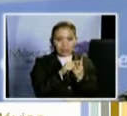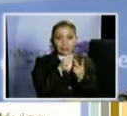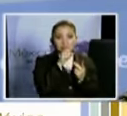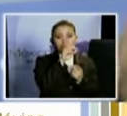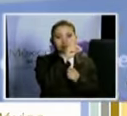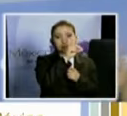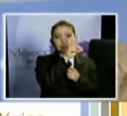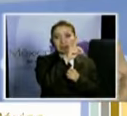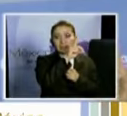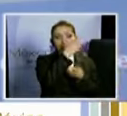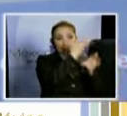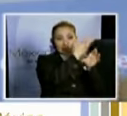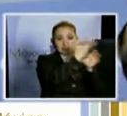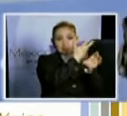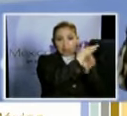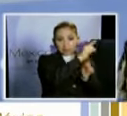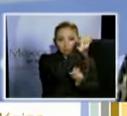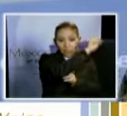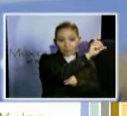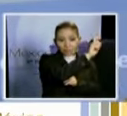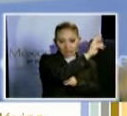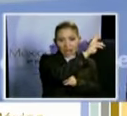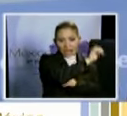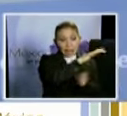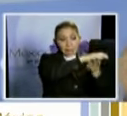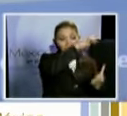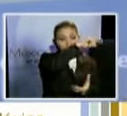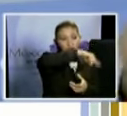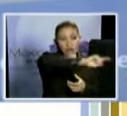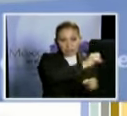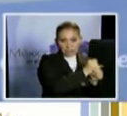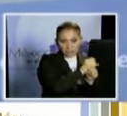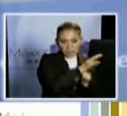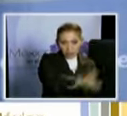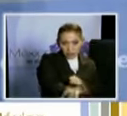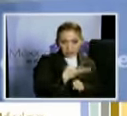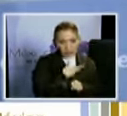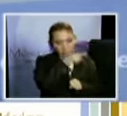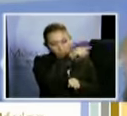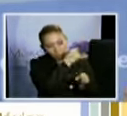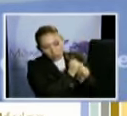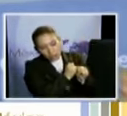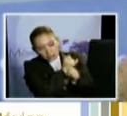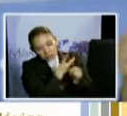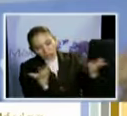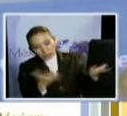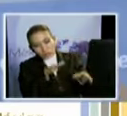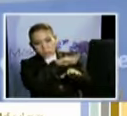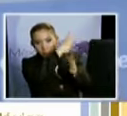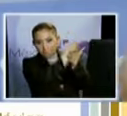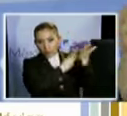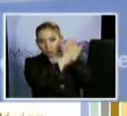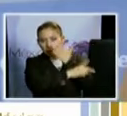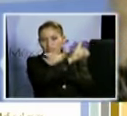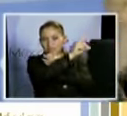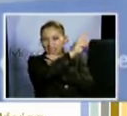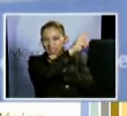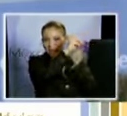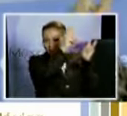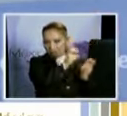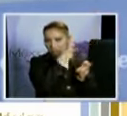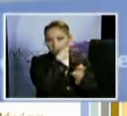DARE en Estados Unidos, la mayoría de la información que se tiene, de la investigación que se ha hecho sobre el programa de DARE, te dice